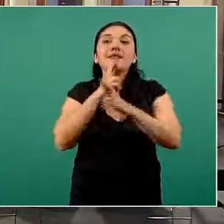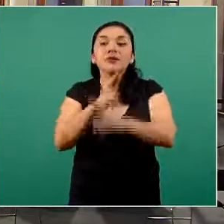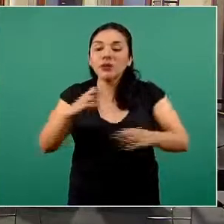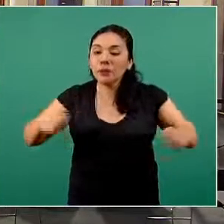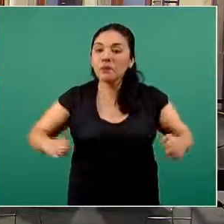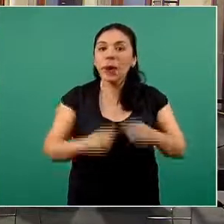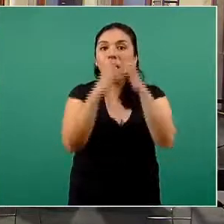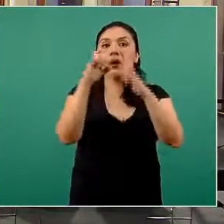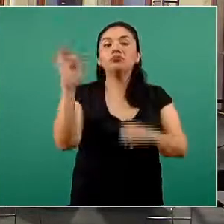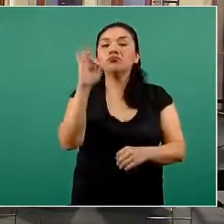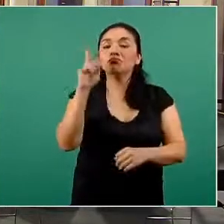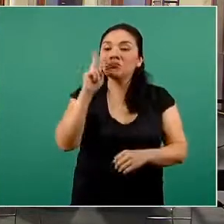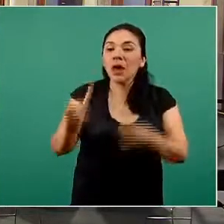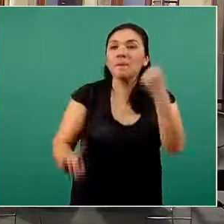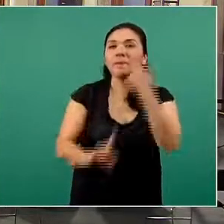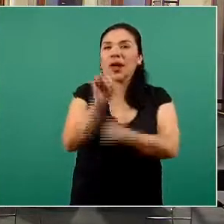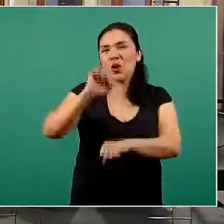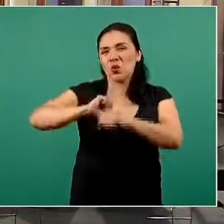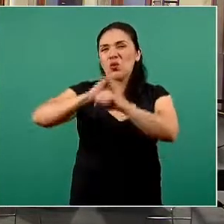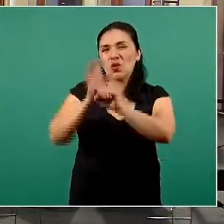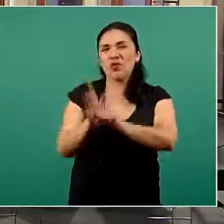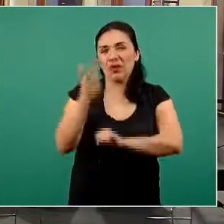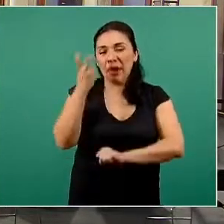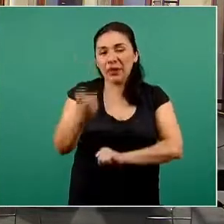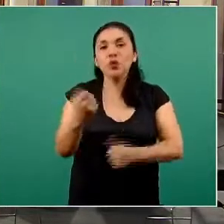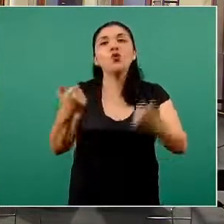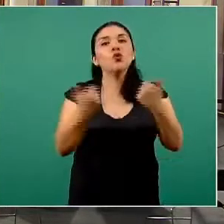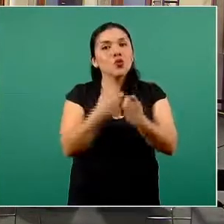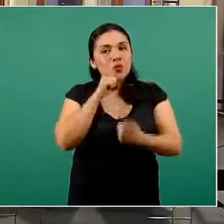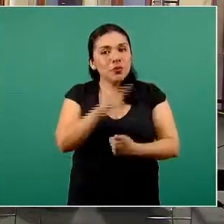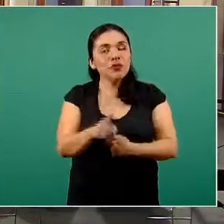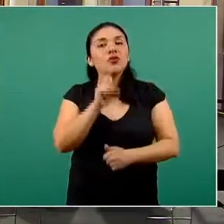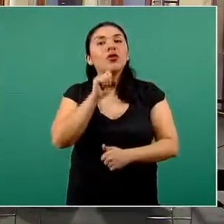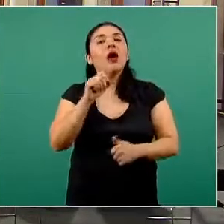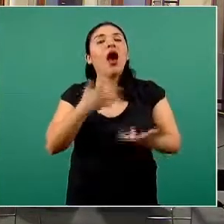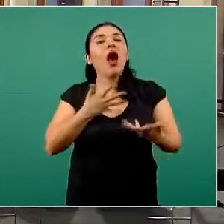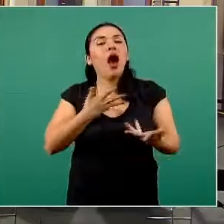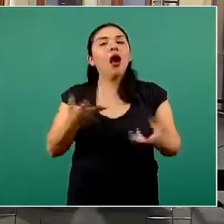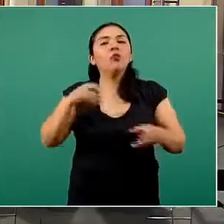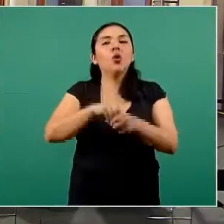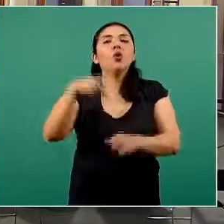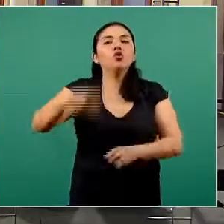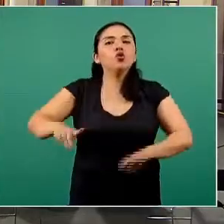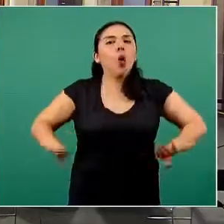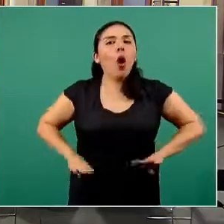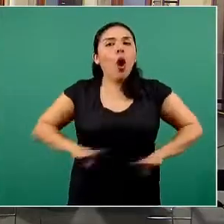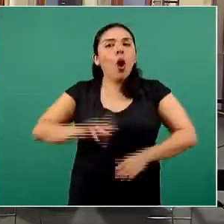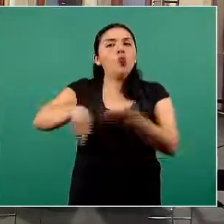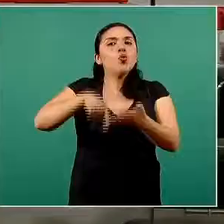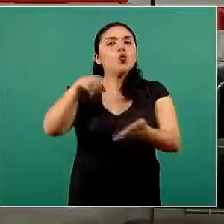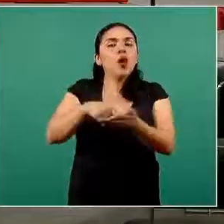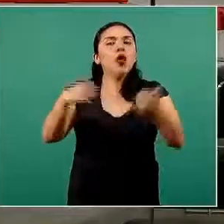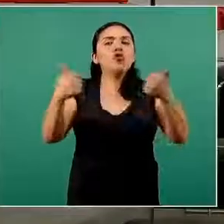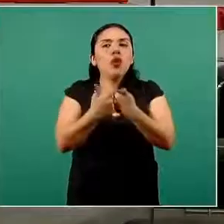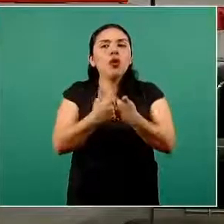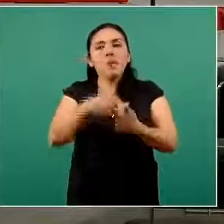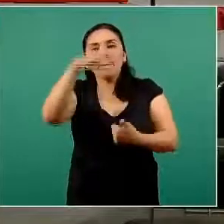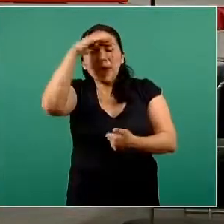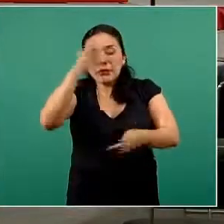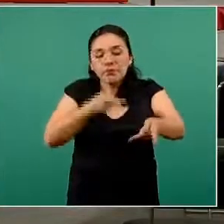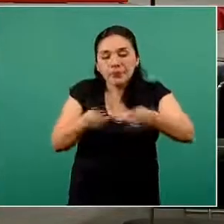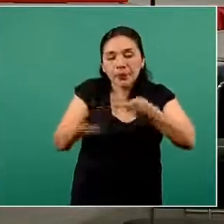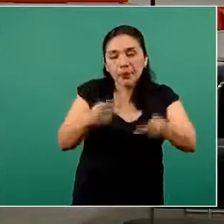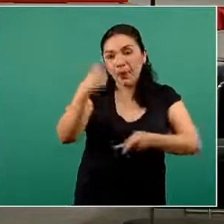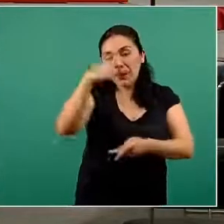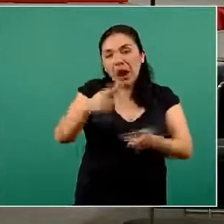y Respuesta frente a la epidemia de COVID-19, incluyendo las modalidades particulares de instrumentación de la